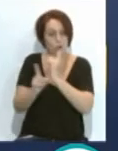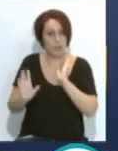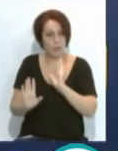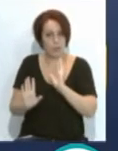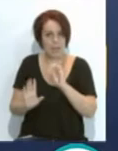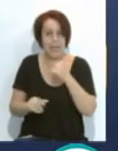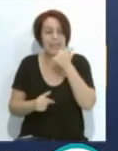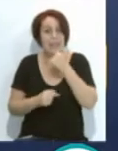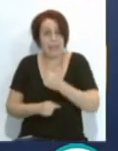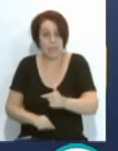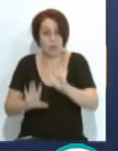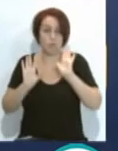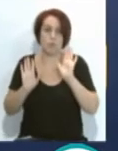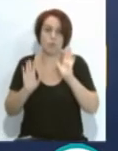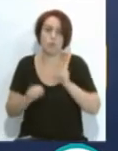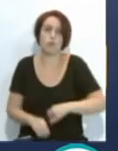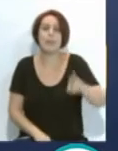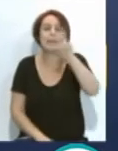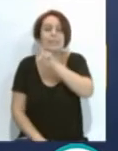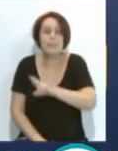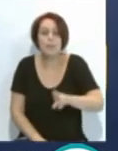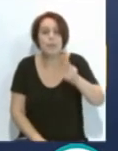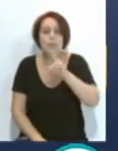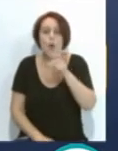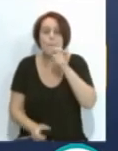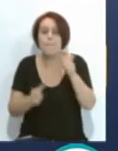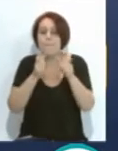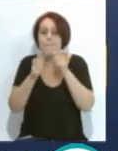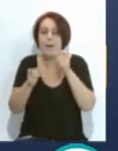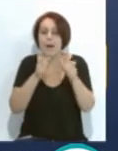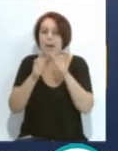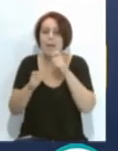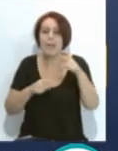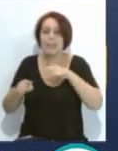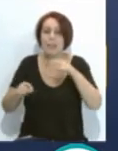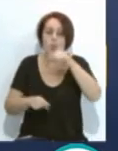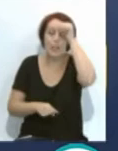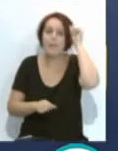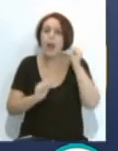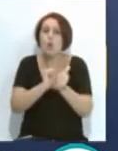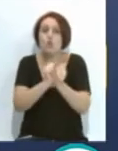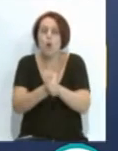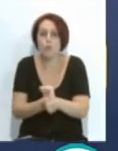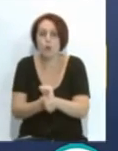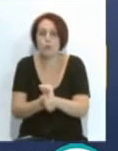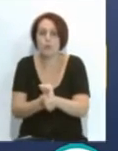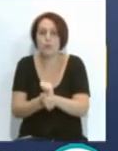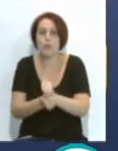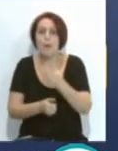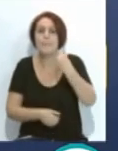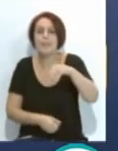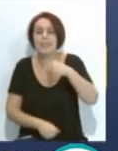esto, reitero todas y cada una de las palabras que ha dicho el entrenador Álvaro Cervera. El presidente del